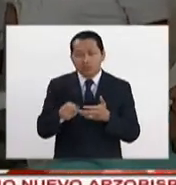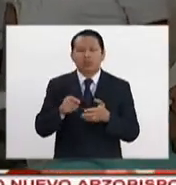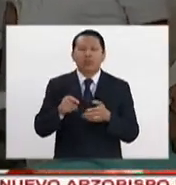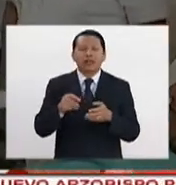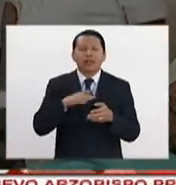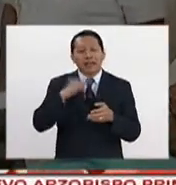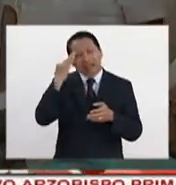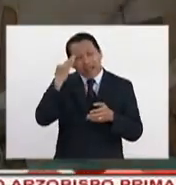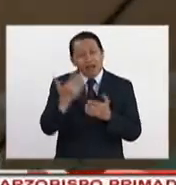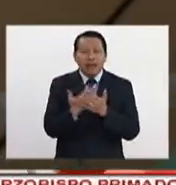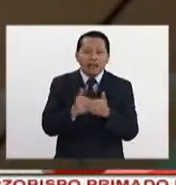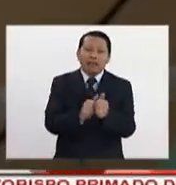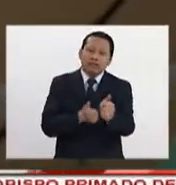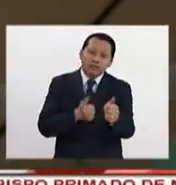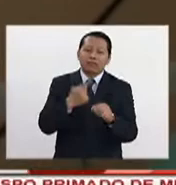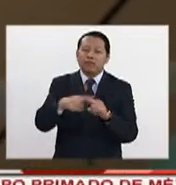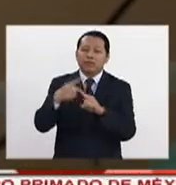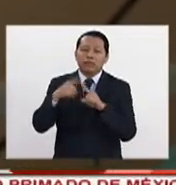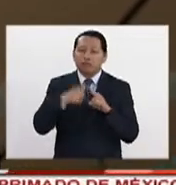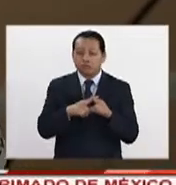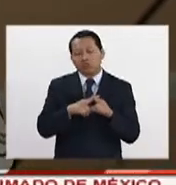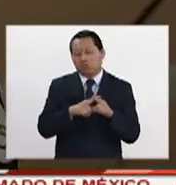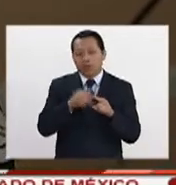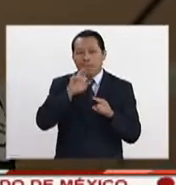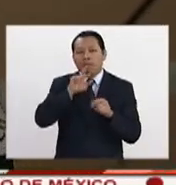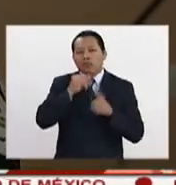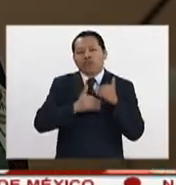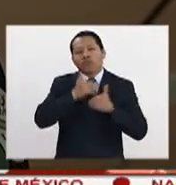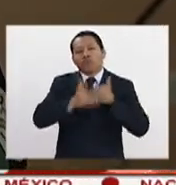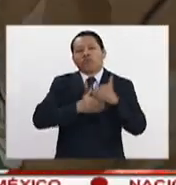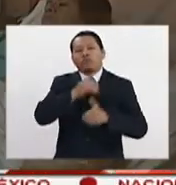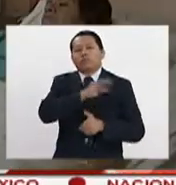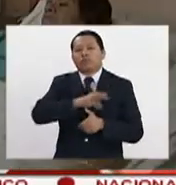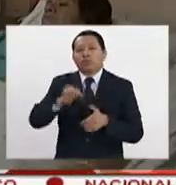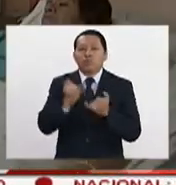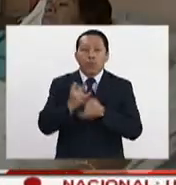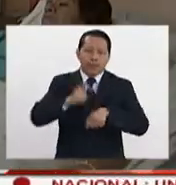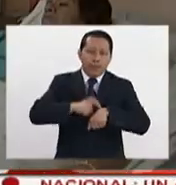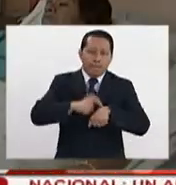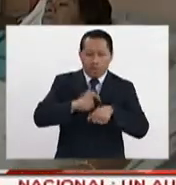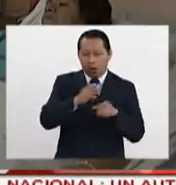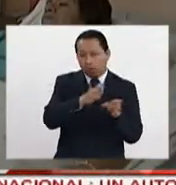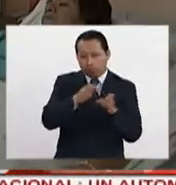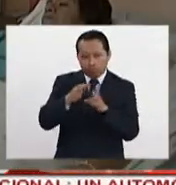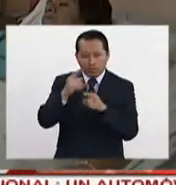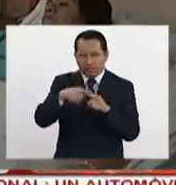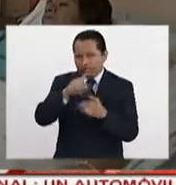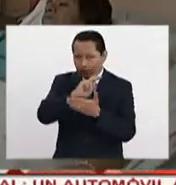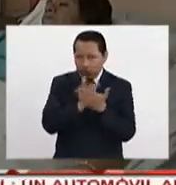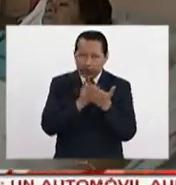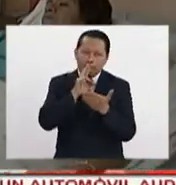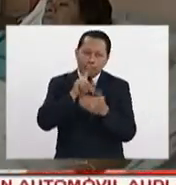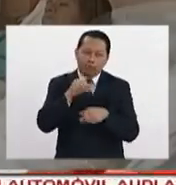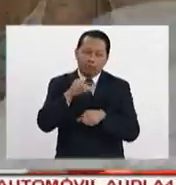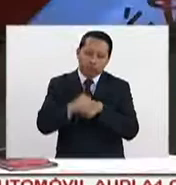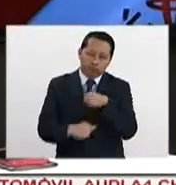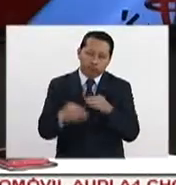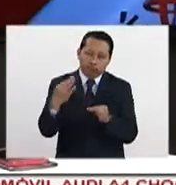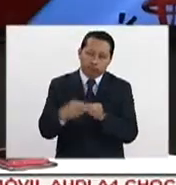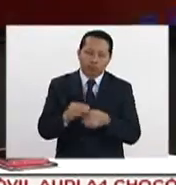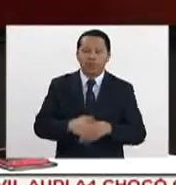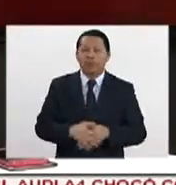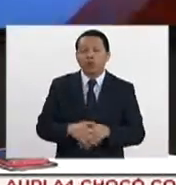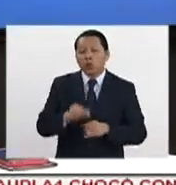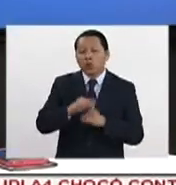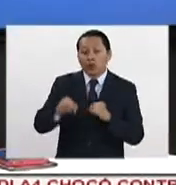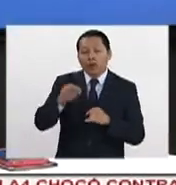que existían y a disminuir los tiempos de programación para cirugías. Pues sin duda, finalmente, maestro Tufik Miguel Ortega,